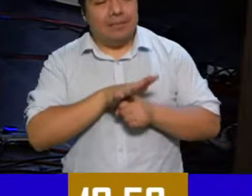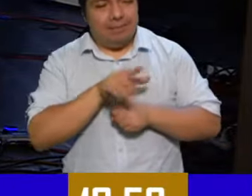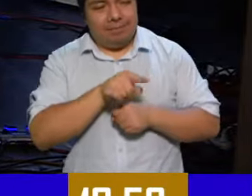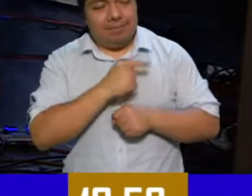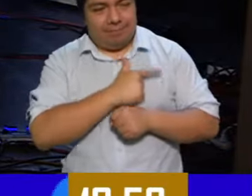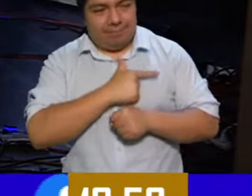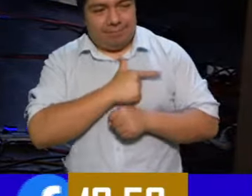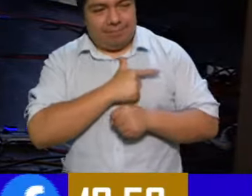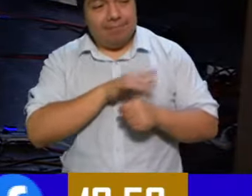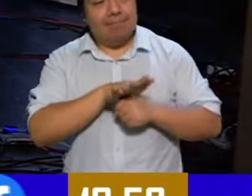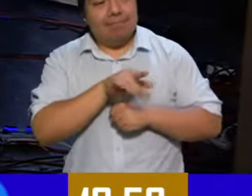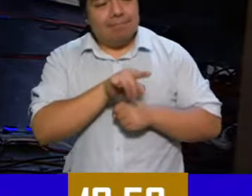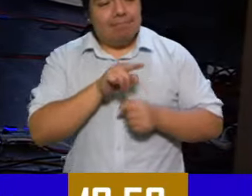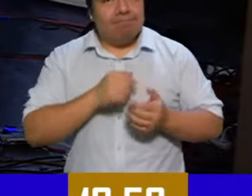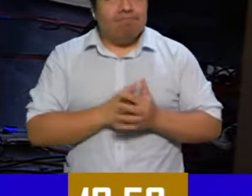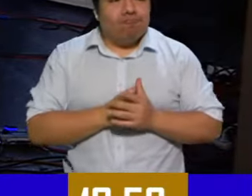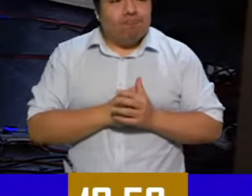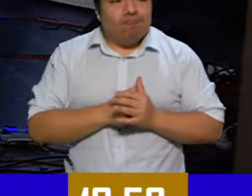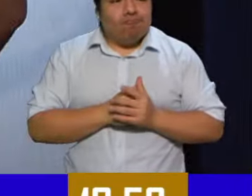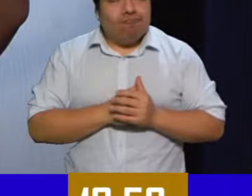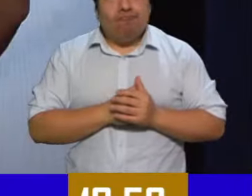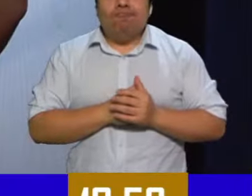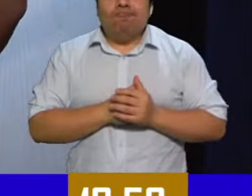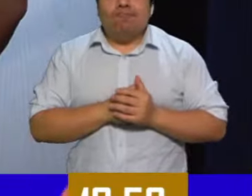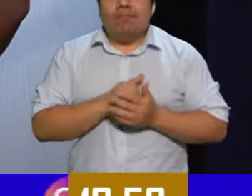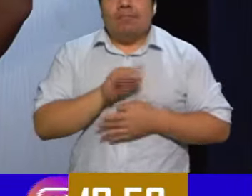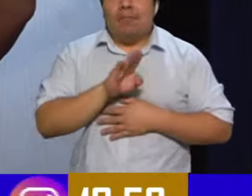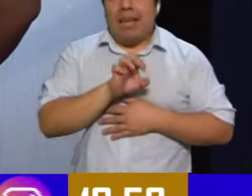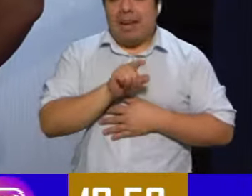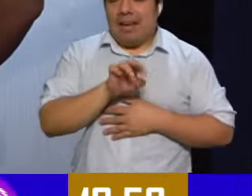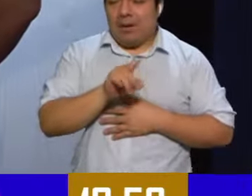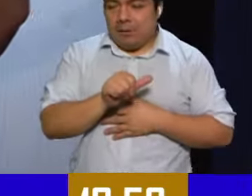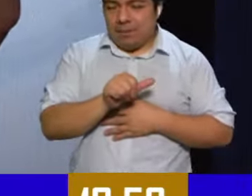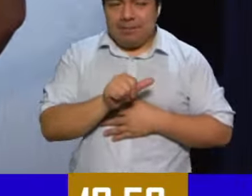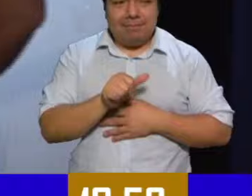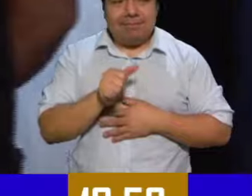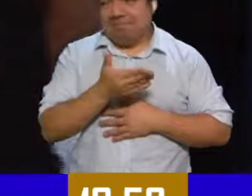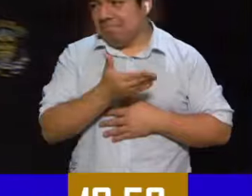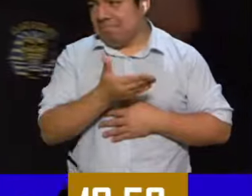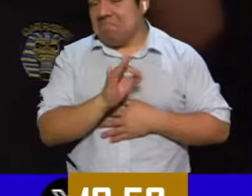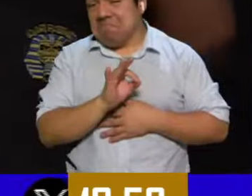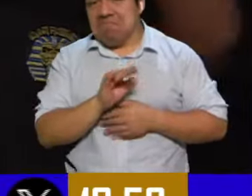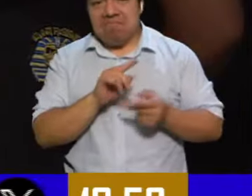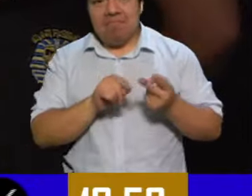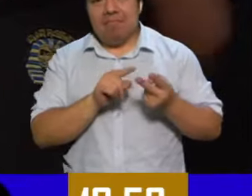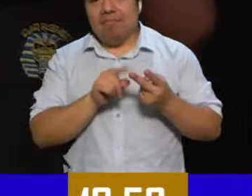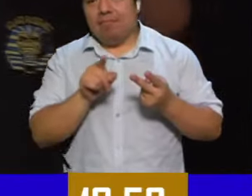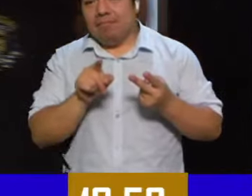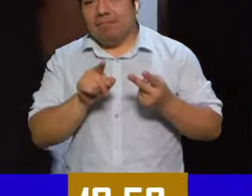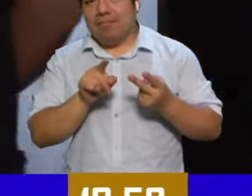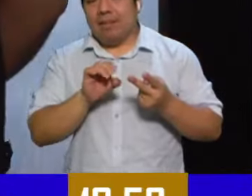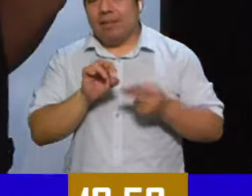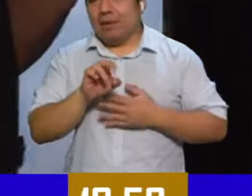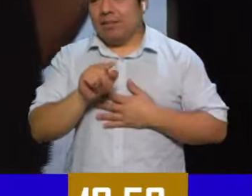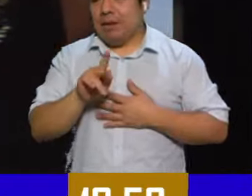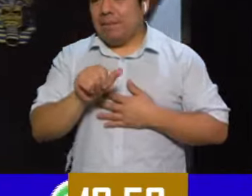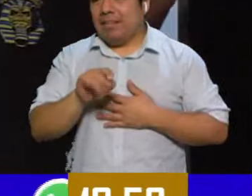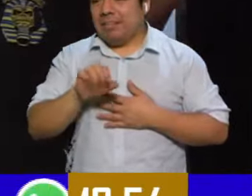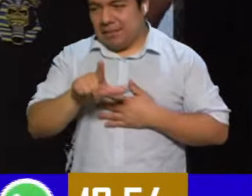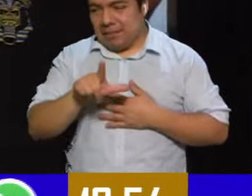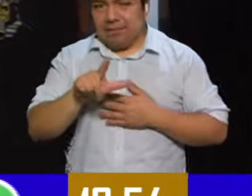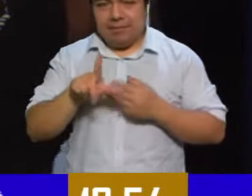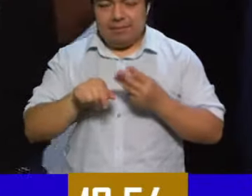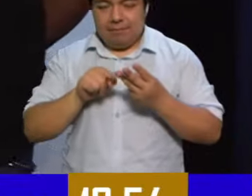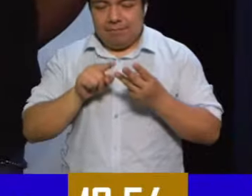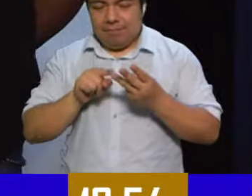gustos culposos acá. ¿Velanova? ¡Oh! ¡Ándale, culposo! ¿Cuál te gusta de Velanova? ¿Rosa Pastel? ¡Oh, sí, a